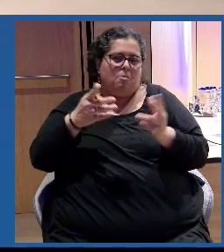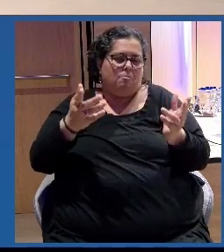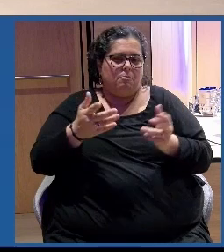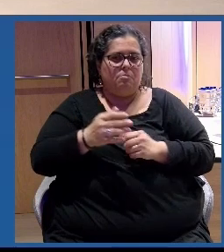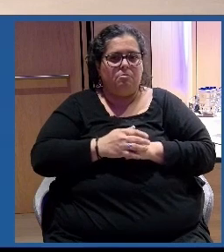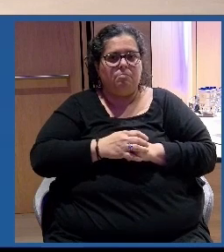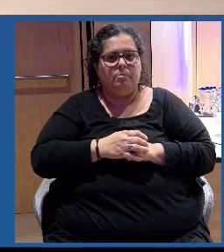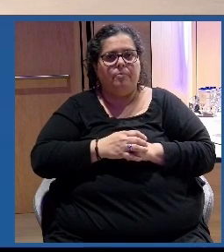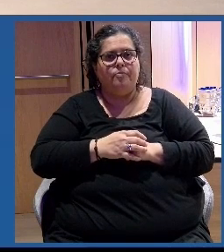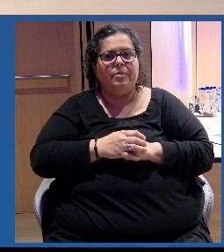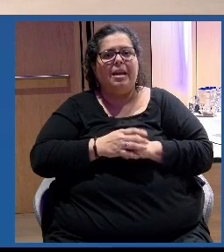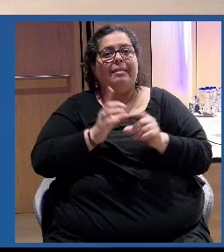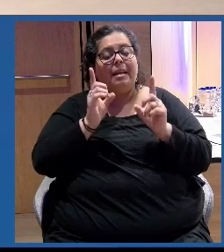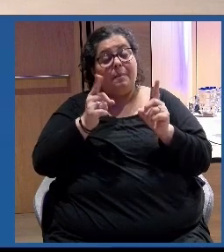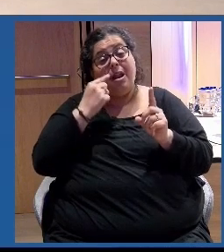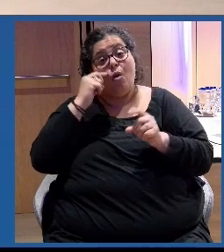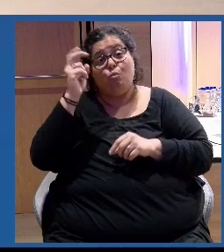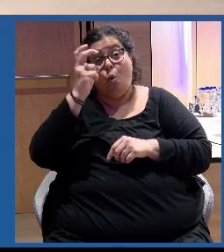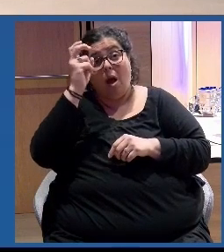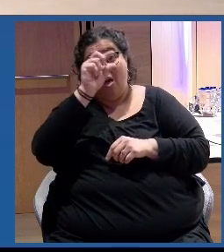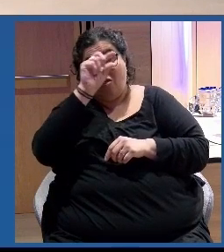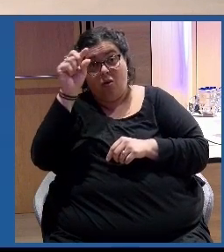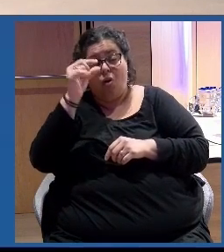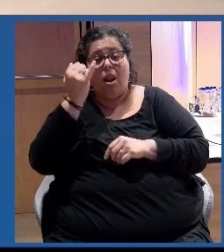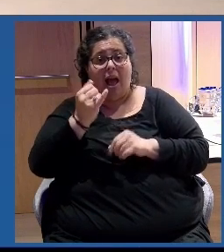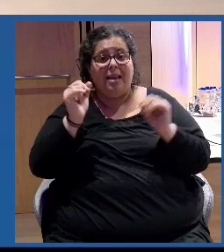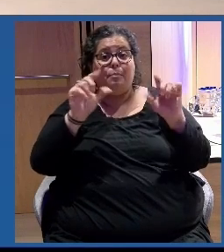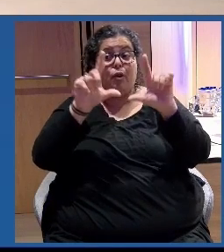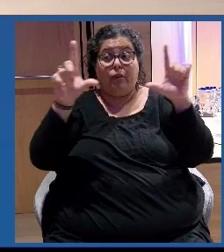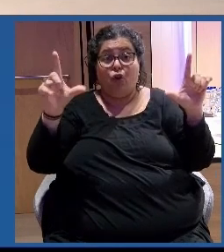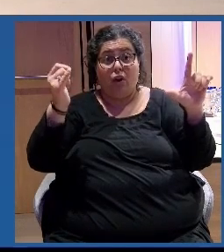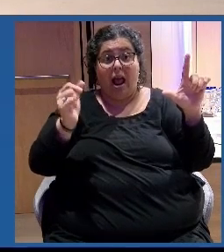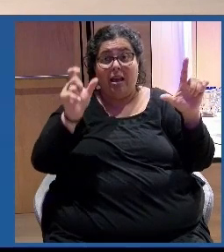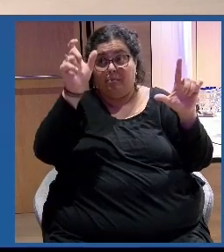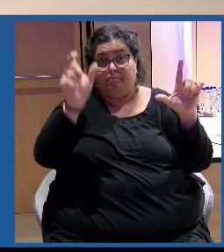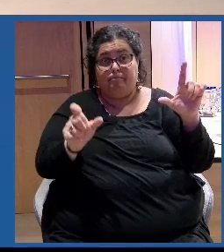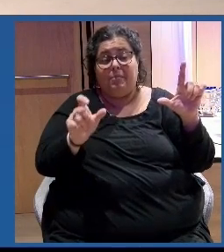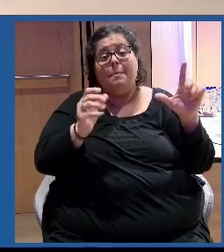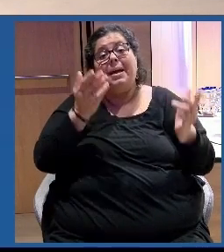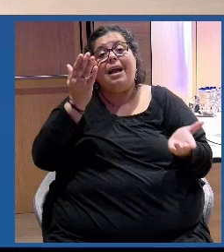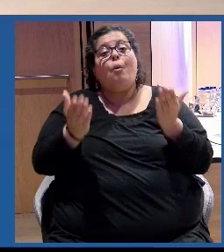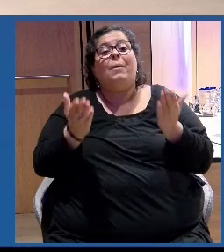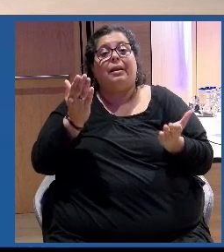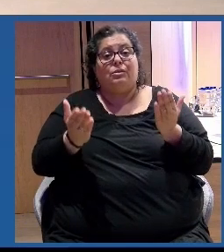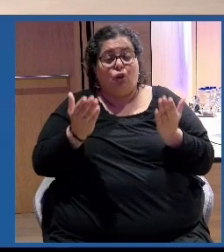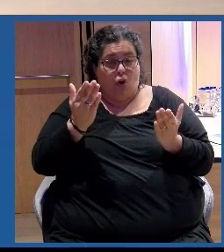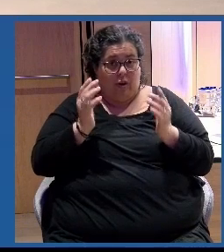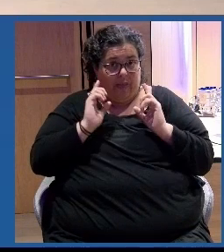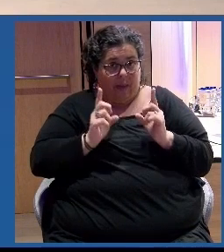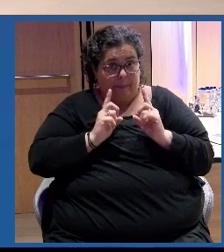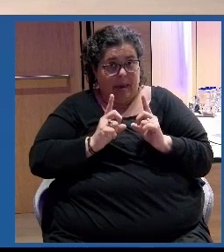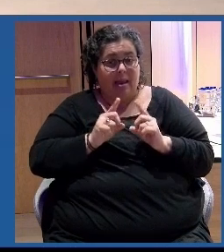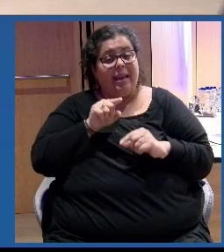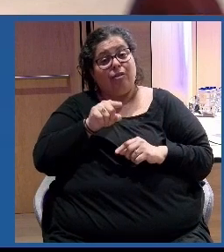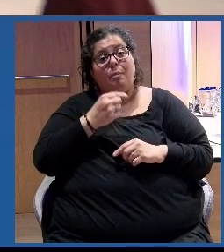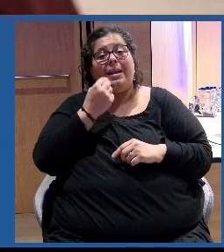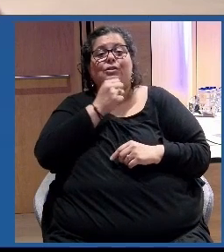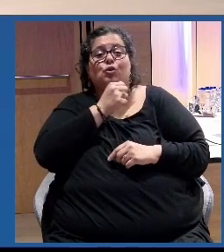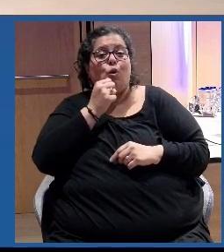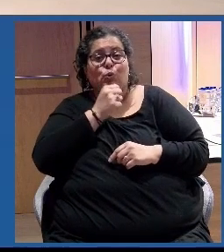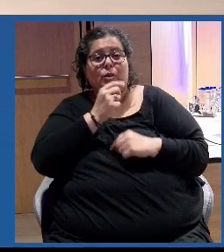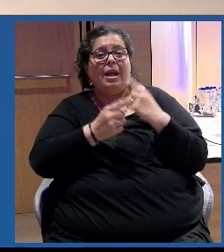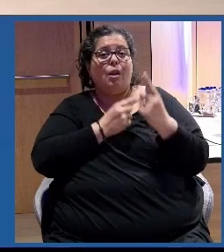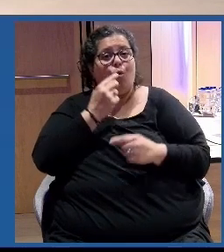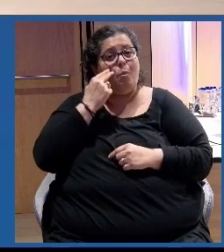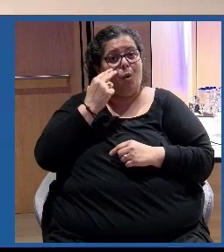Además del explorador, el monitor tiene un apartado para comparar que lo que intenta solucionar son algunos problemas